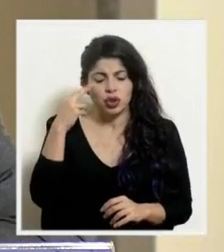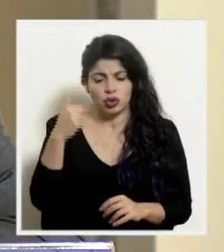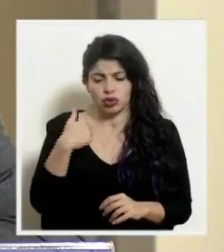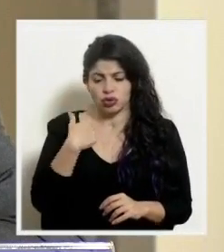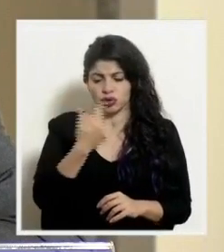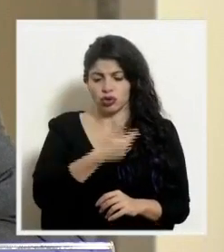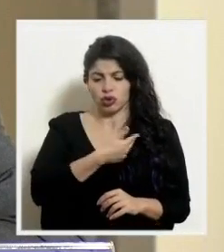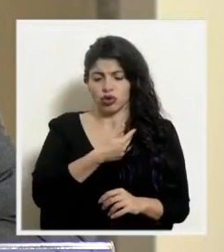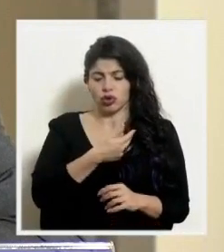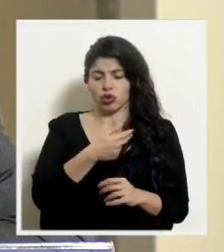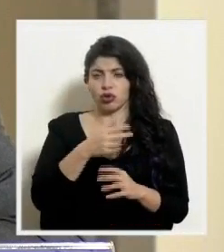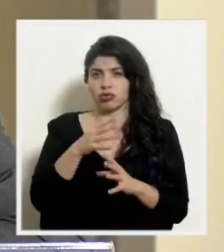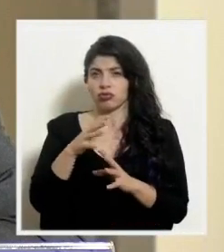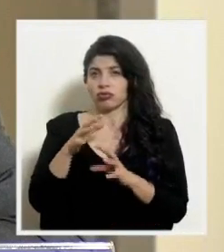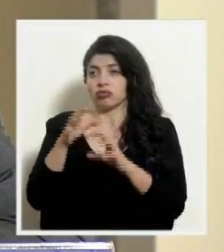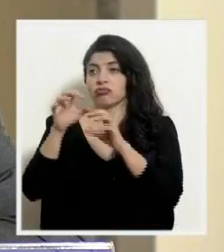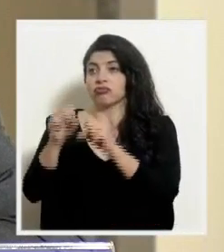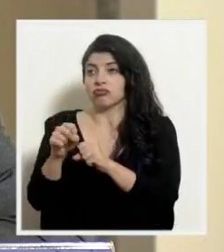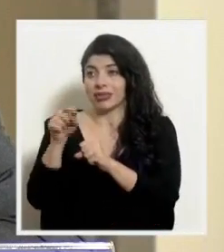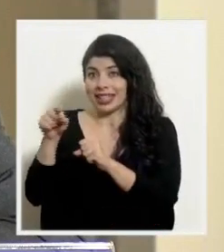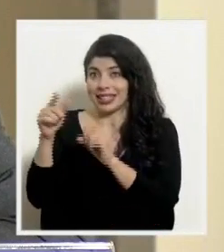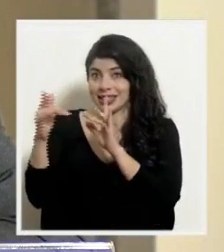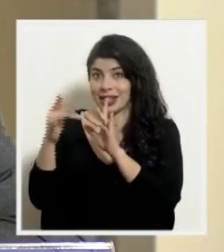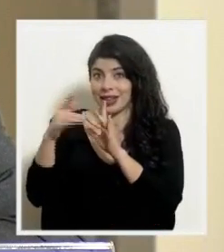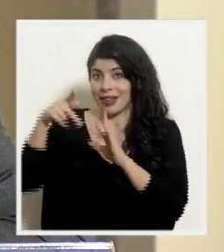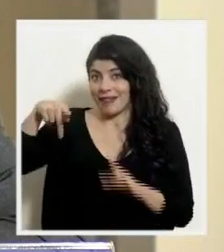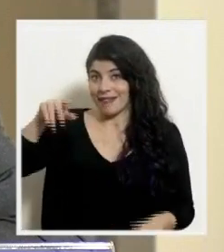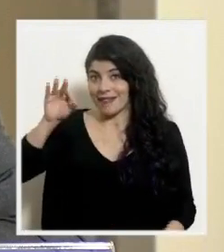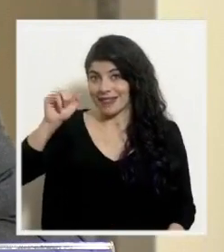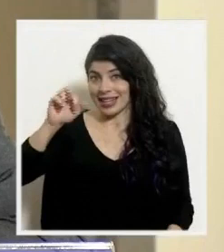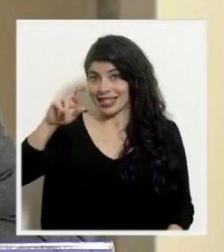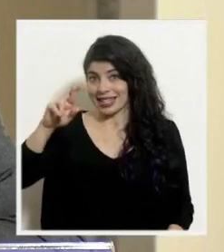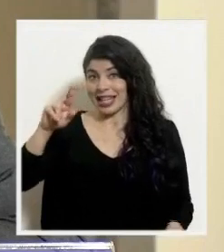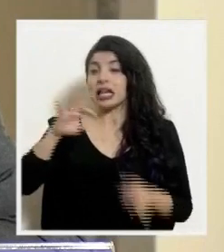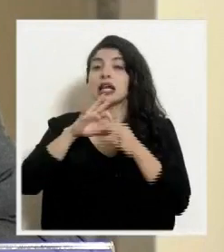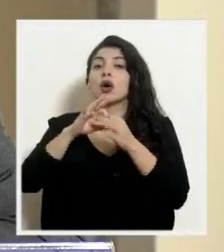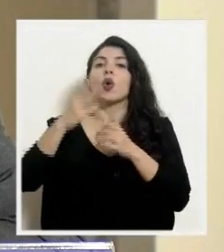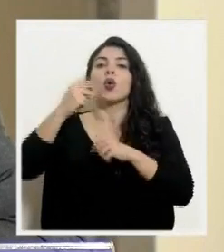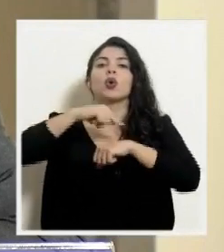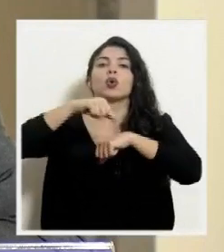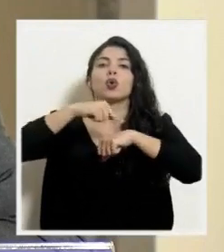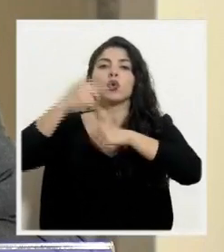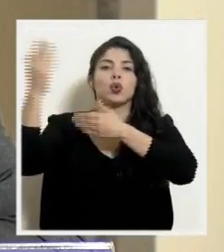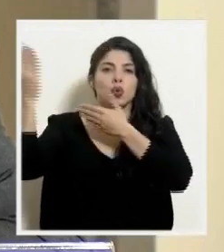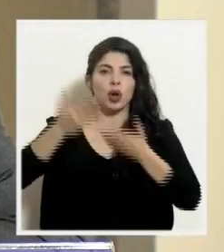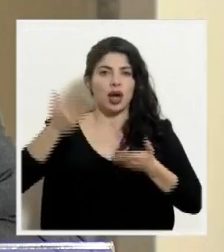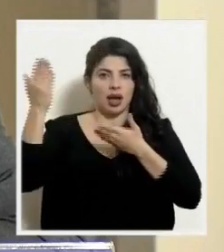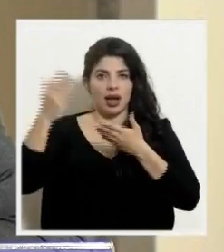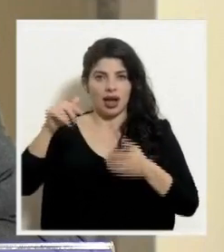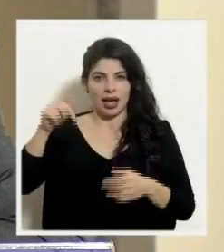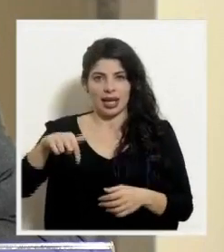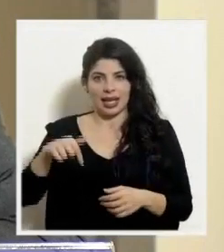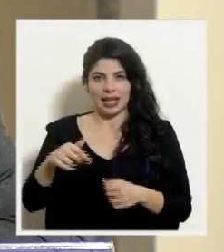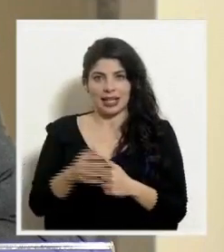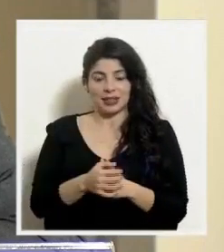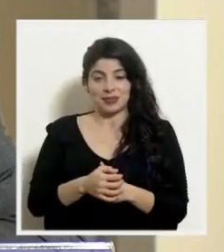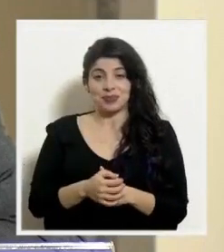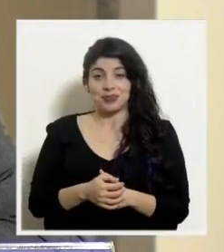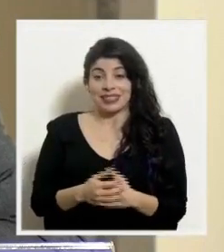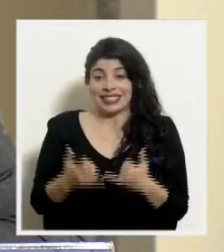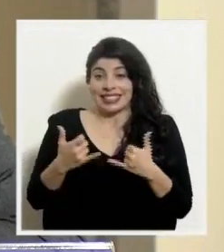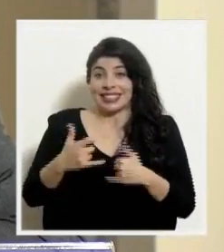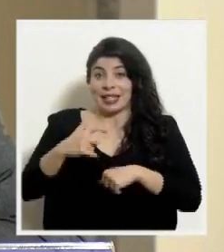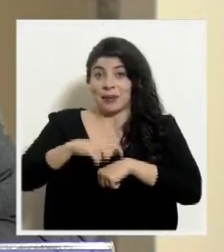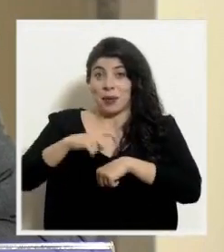por esta ventana con Pfizer tiene que ver con tiempo de entrega. Es decir, las que en